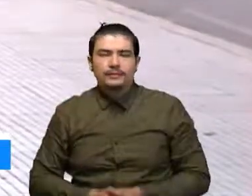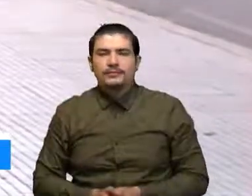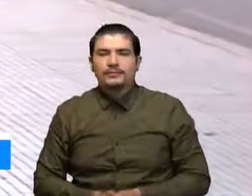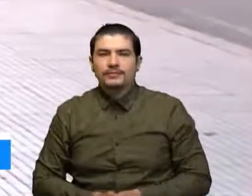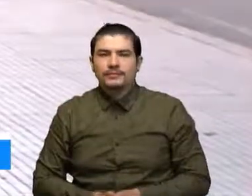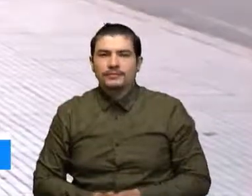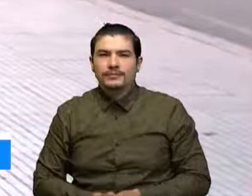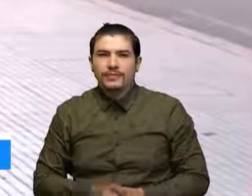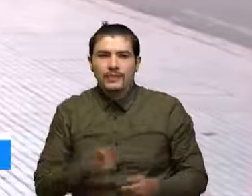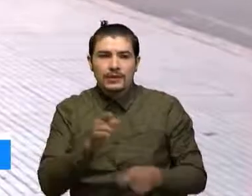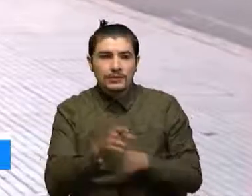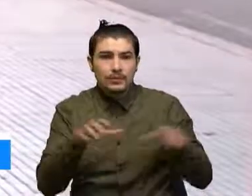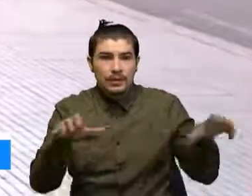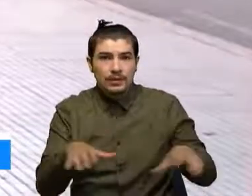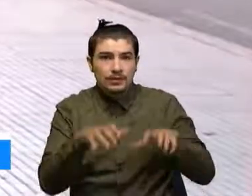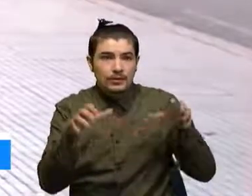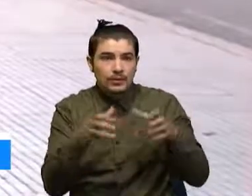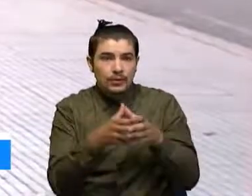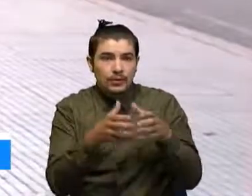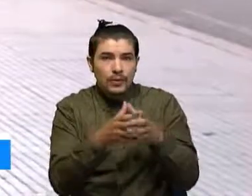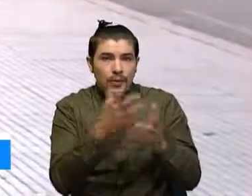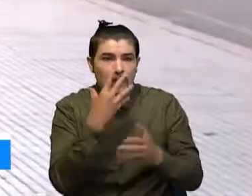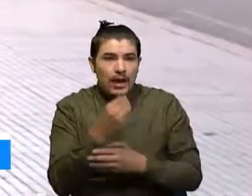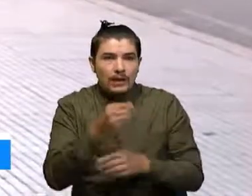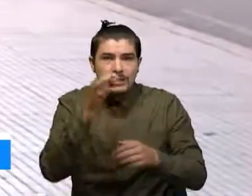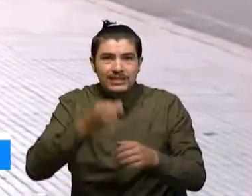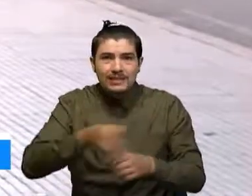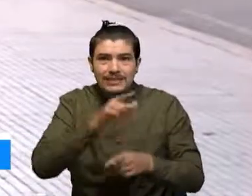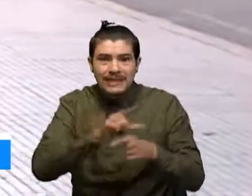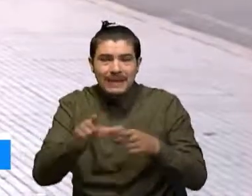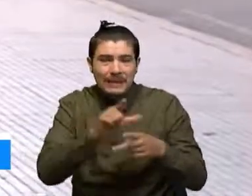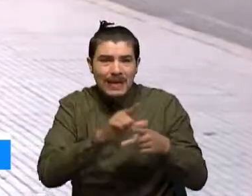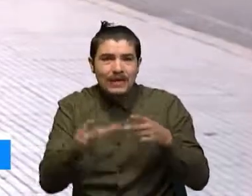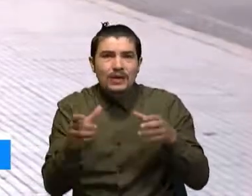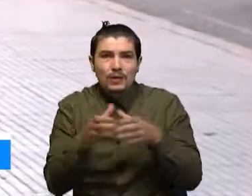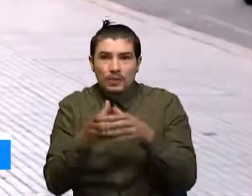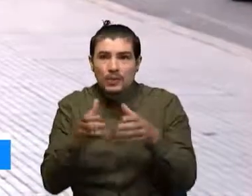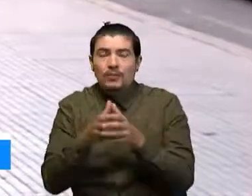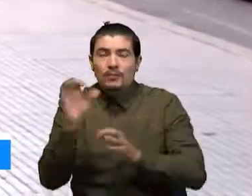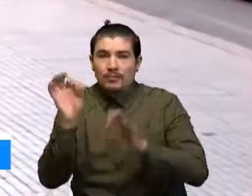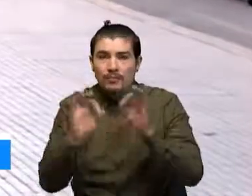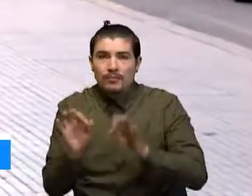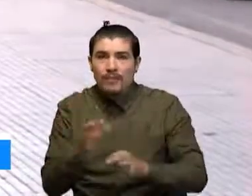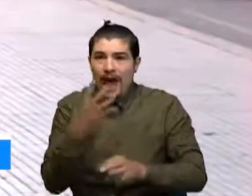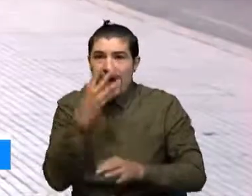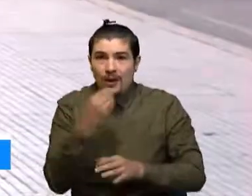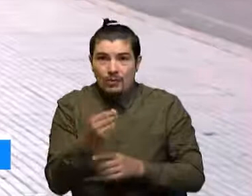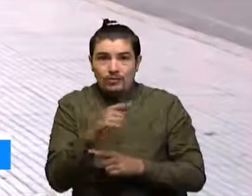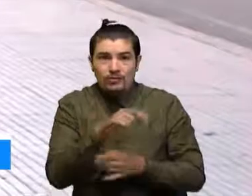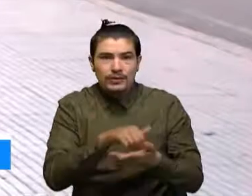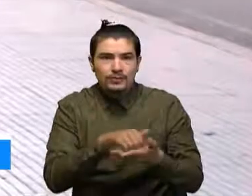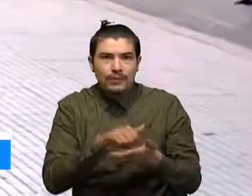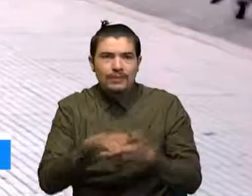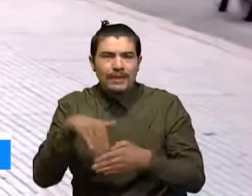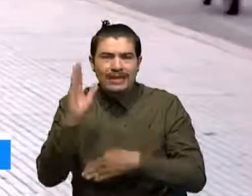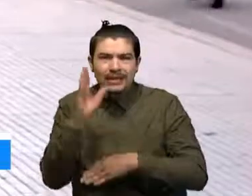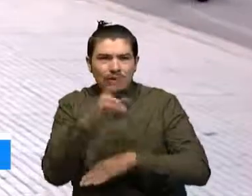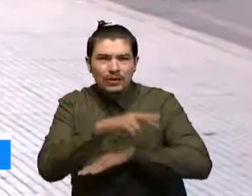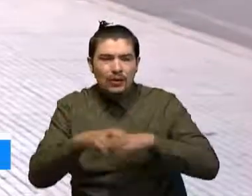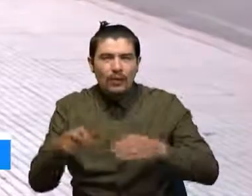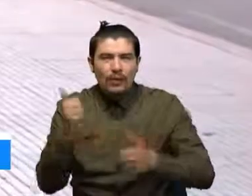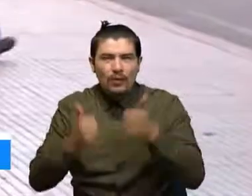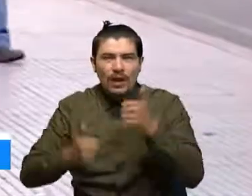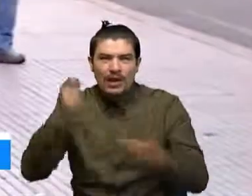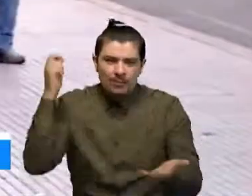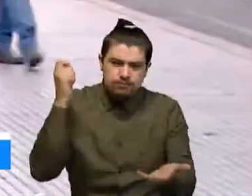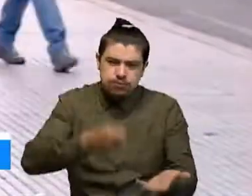Muy bien, pues esta acción delincuencial se estaría ejecutando cada semana por bandas organizadas. El objeto mayor hurtado se trataría entre martillos que